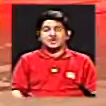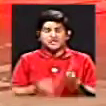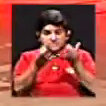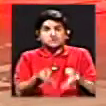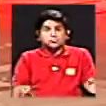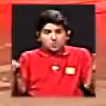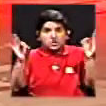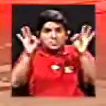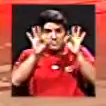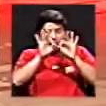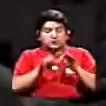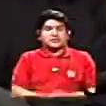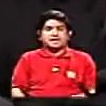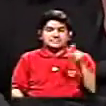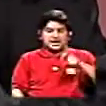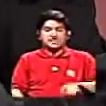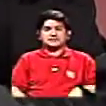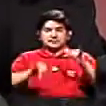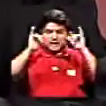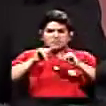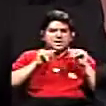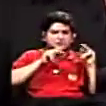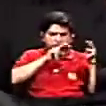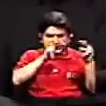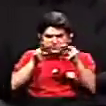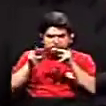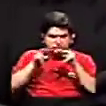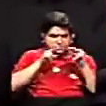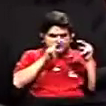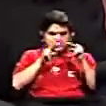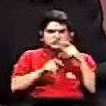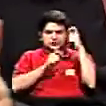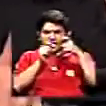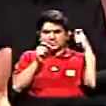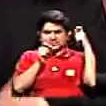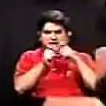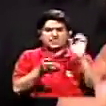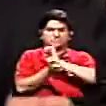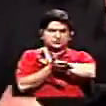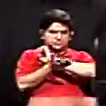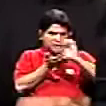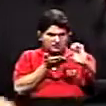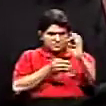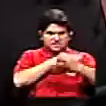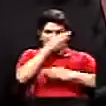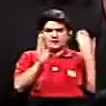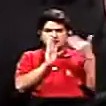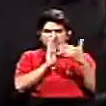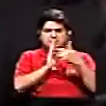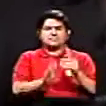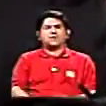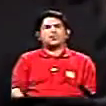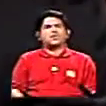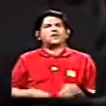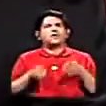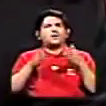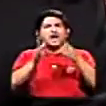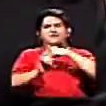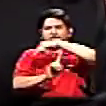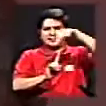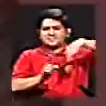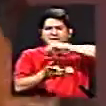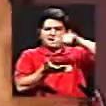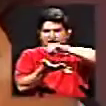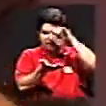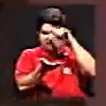importante sobre la que hay que mantener un monitoreo muy preciso para evitar ese tipo de daños. Sí, y la carretera de circunvalación,